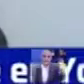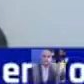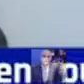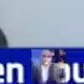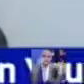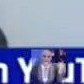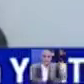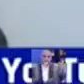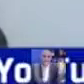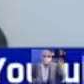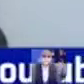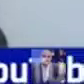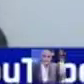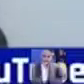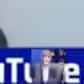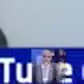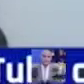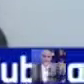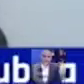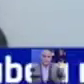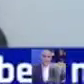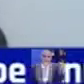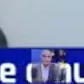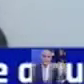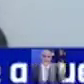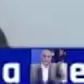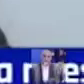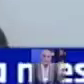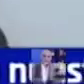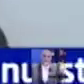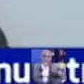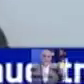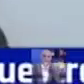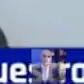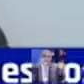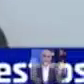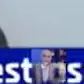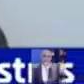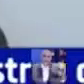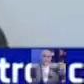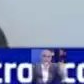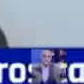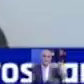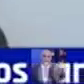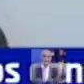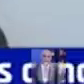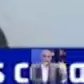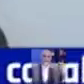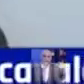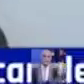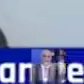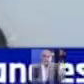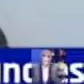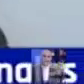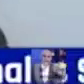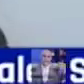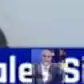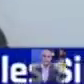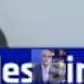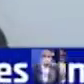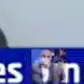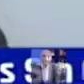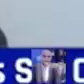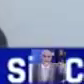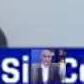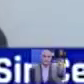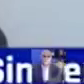Tatiana Cloutier, porque va a haber muchísima gente que se quiera quedar con ese botín. Sí, así lo